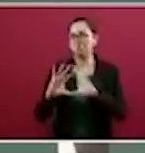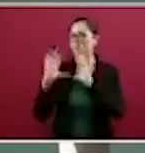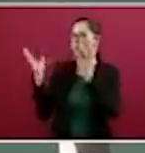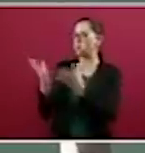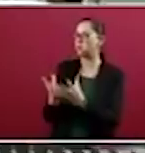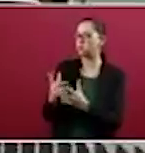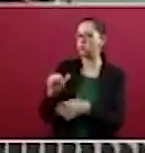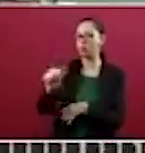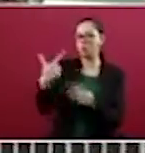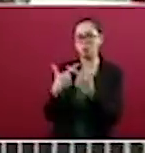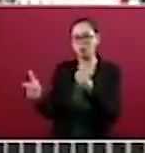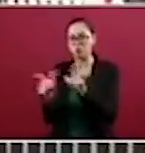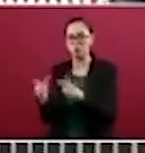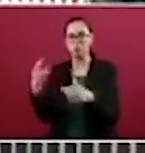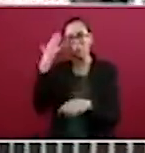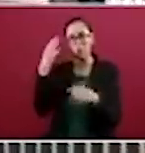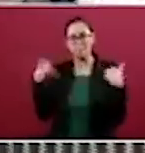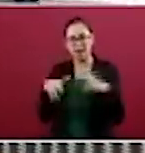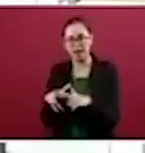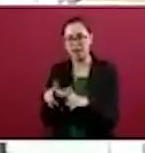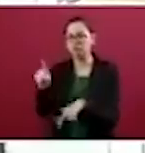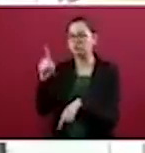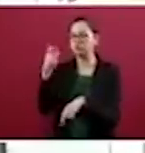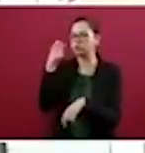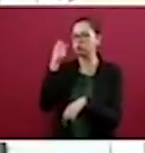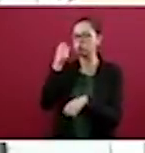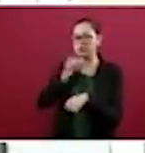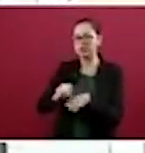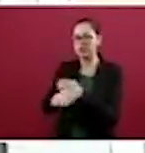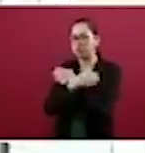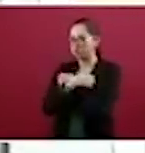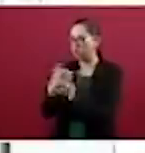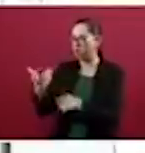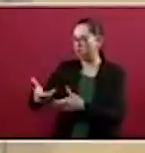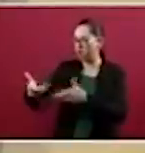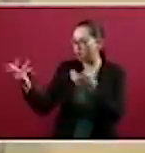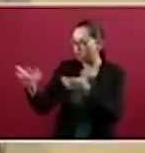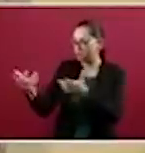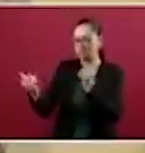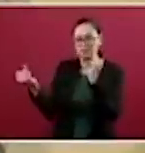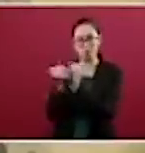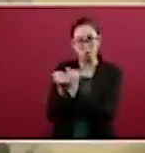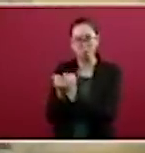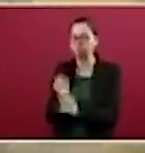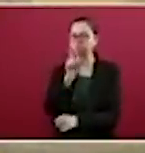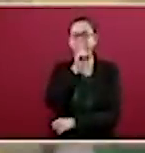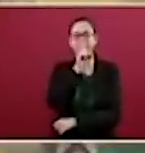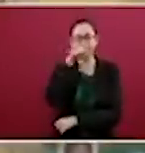otro ministerio o Secretaría de Educación realiza un esfuerzo social y editorial de esta